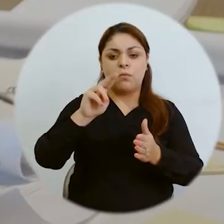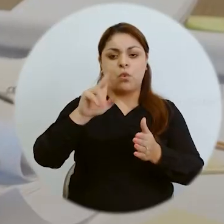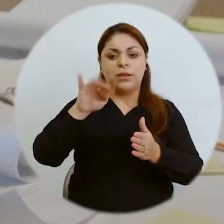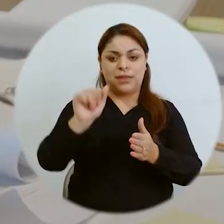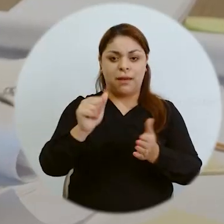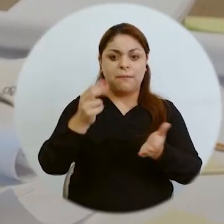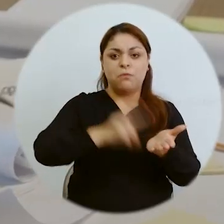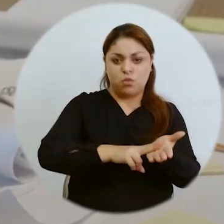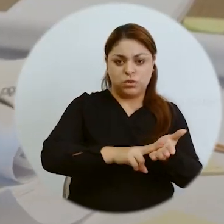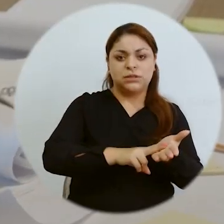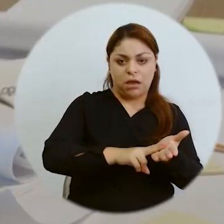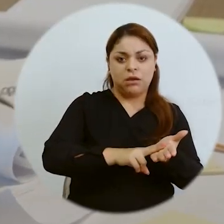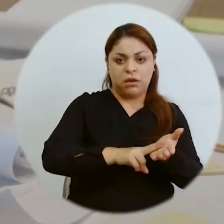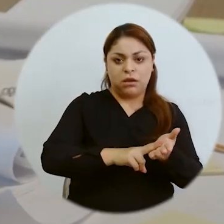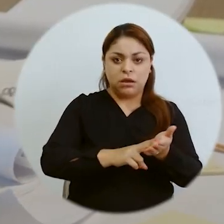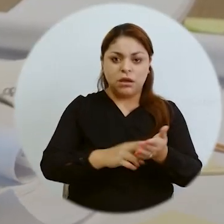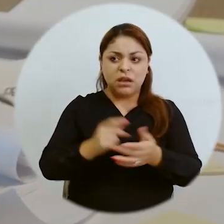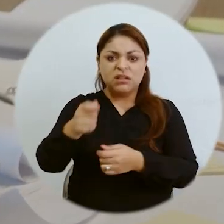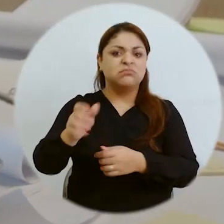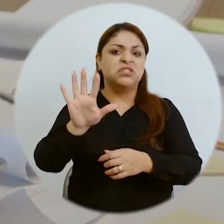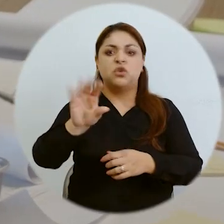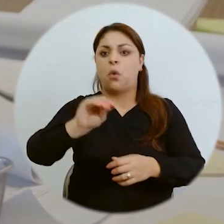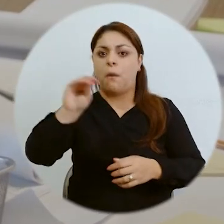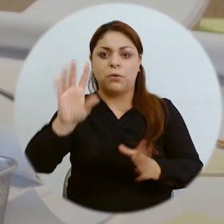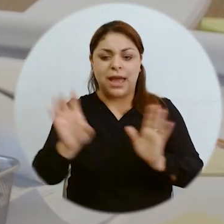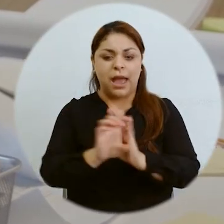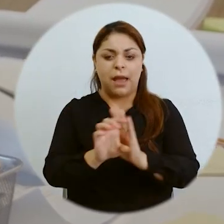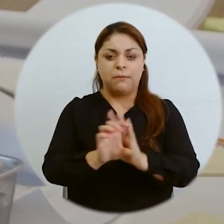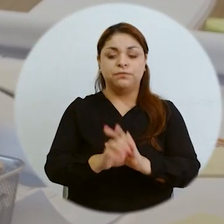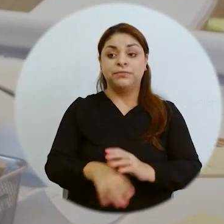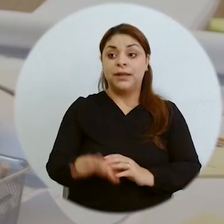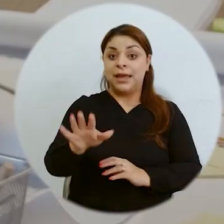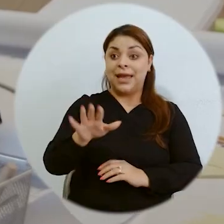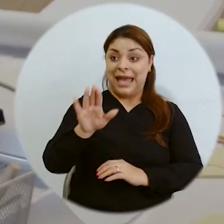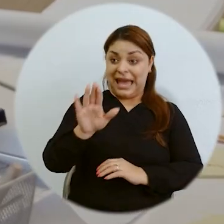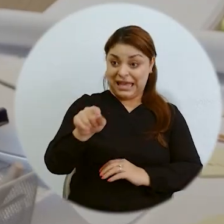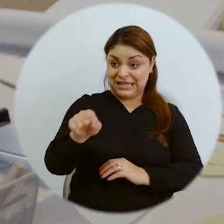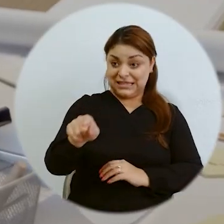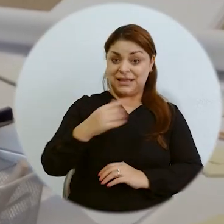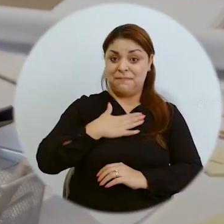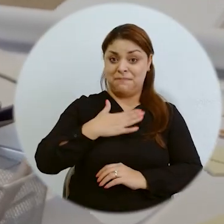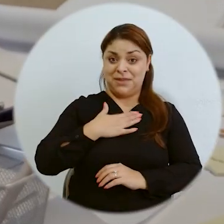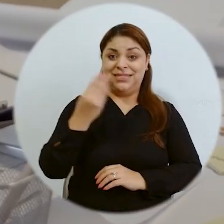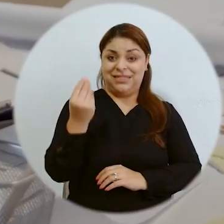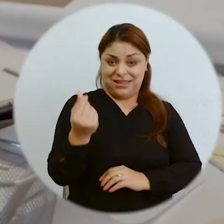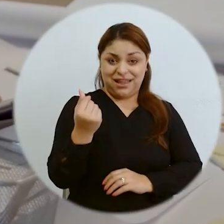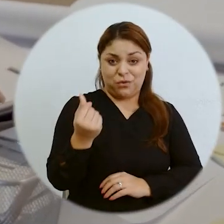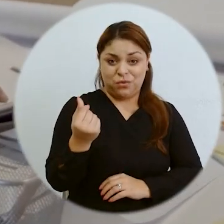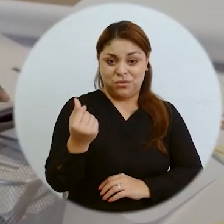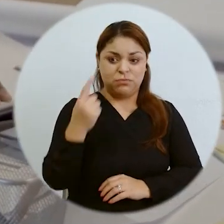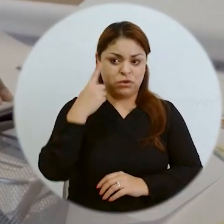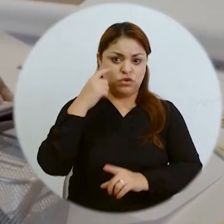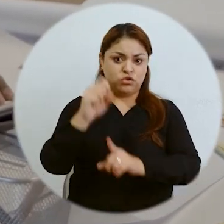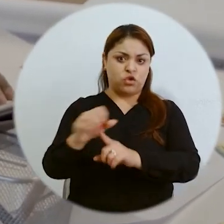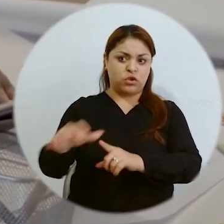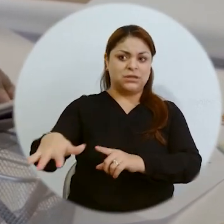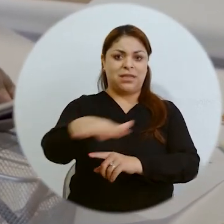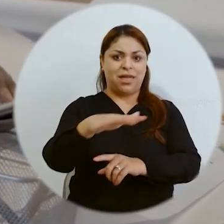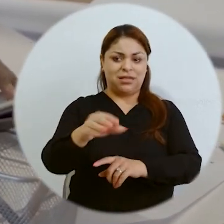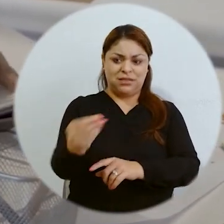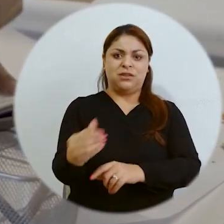tasa piso, pero no tiene tasa techo. Si usted quiere pagar una deuda adelantada, le cobran una multa, aún por una cuota que